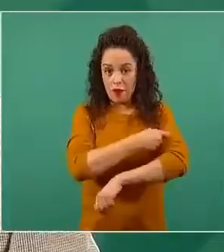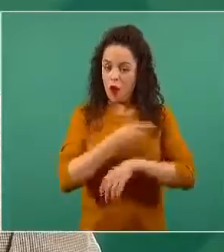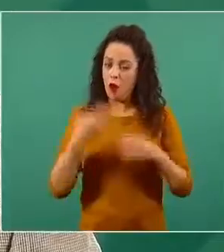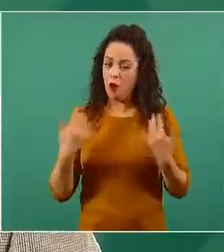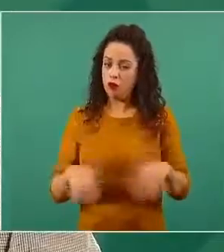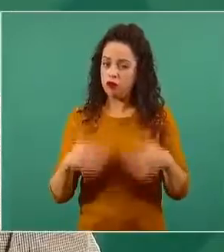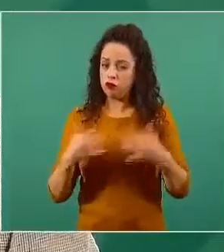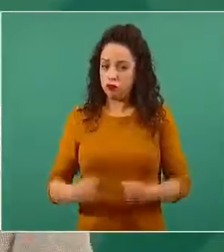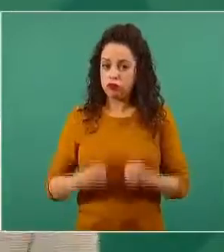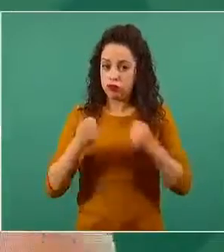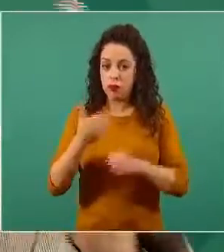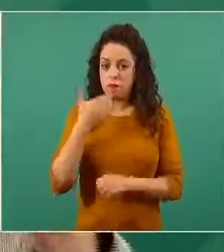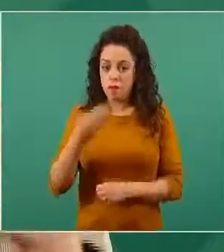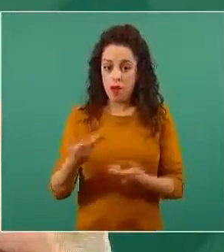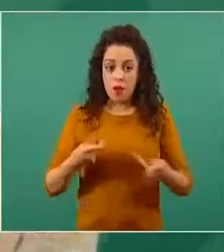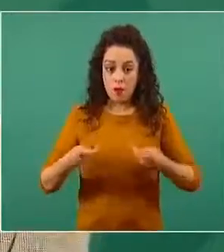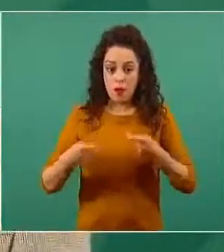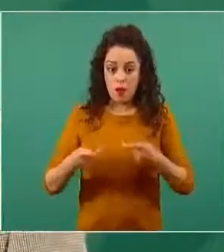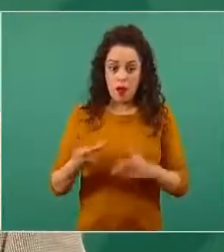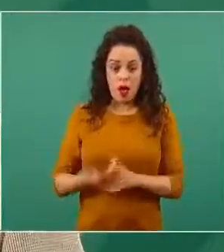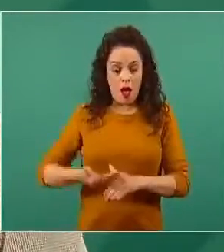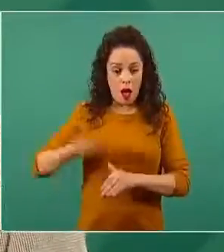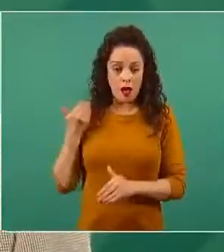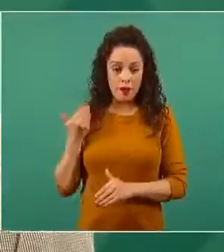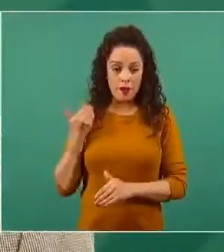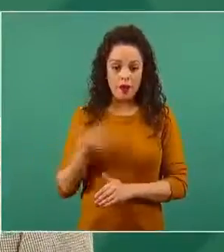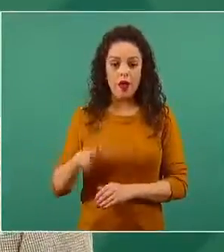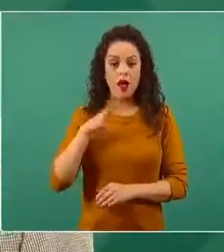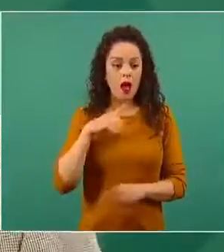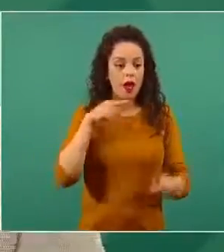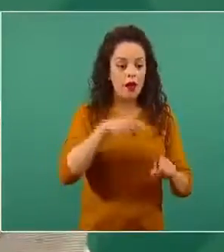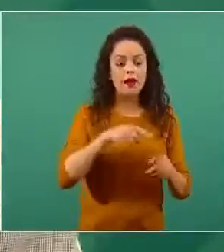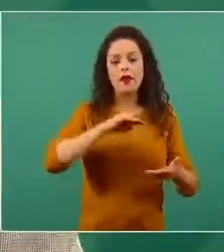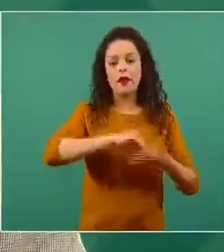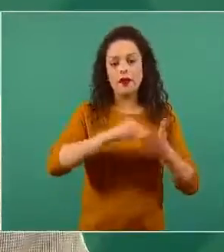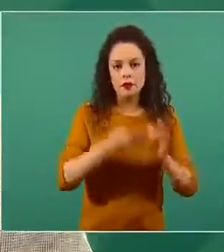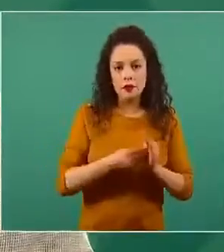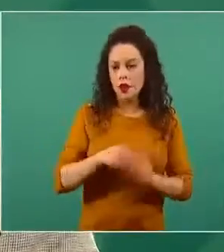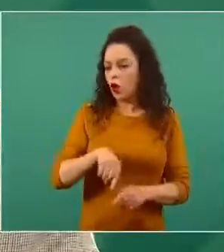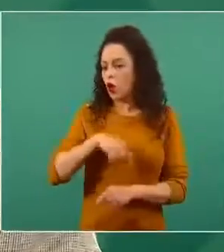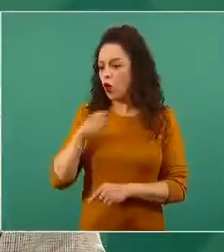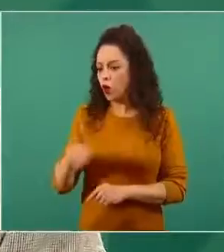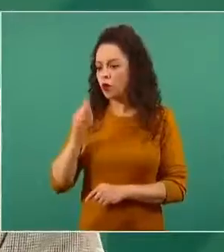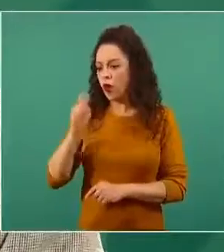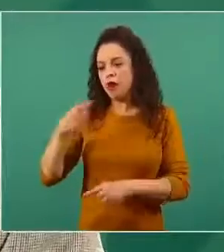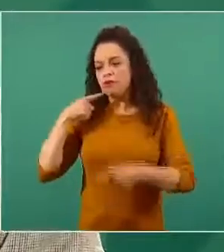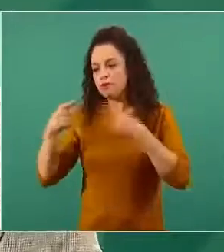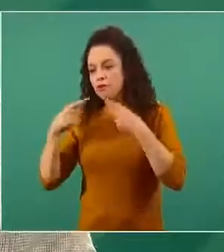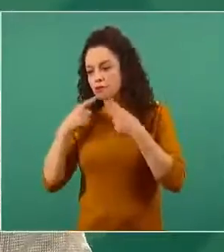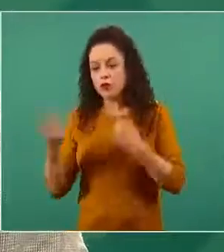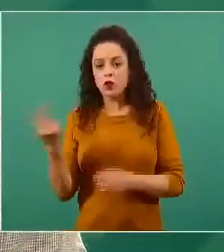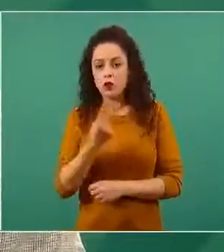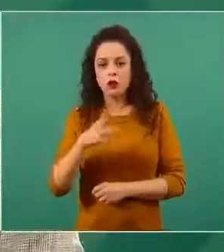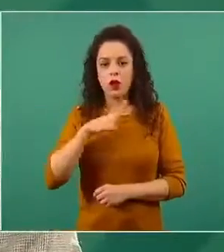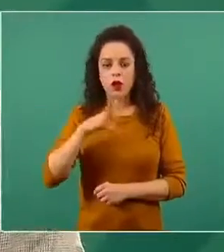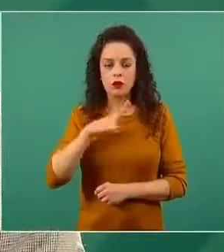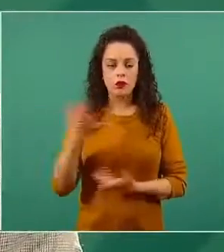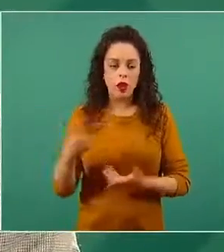operativo de una política de vacunación, está la política y está el componente de la estrategia de vacunación, ambas son públicas, están en el